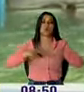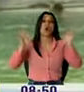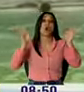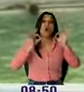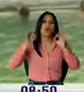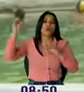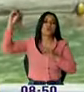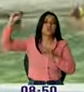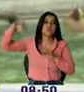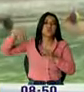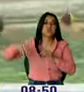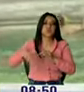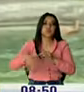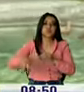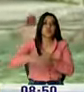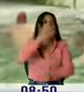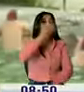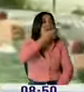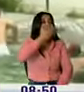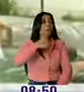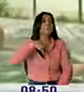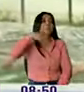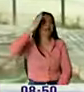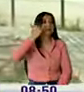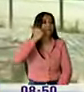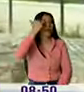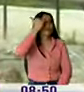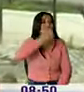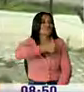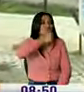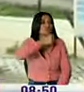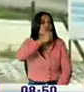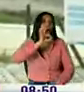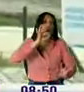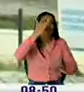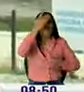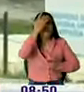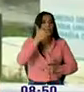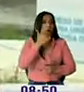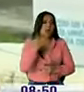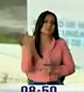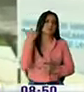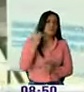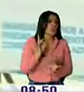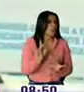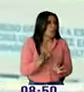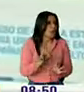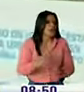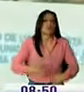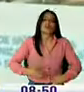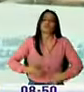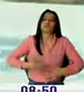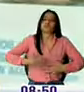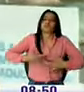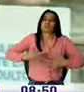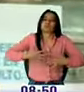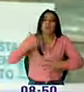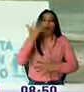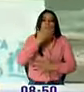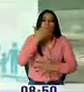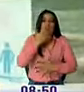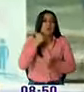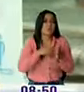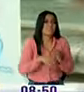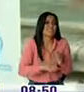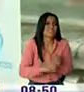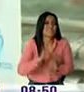donde vienen más la gente de la tercera edad o gente que tiene alguna lesión, vienen a curarse aquí. Entran mal y salen bien,